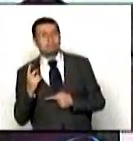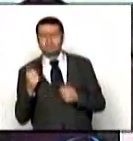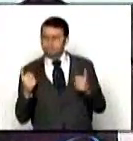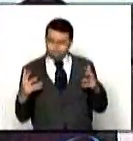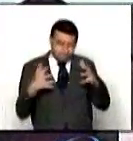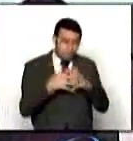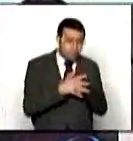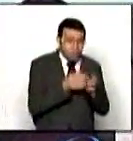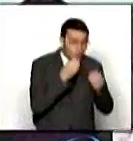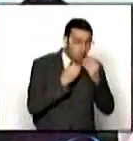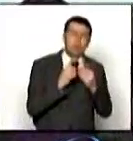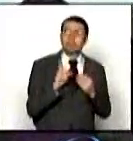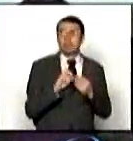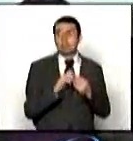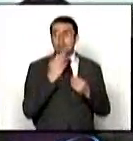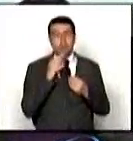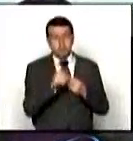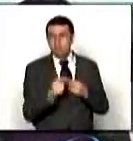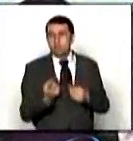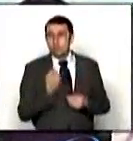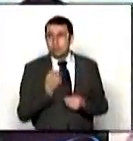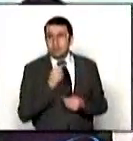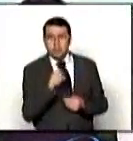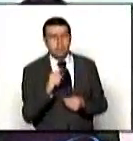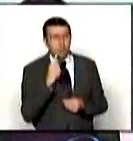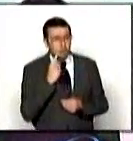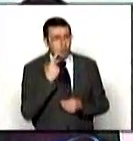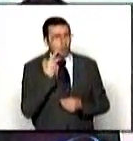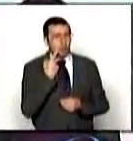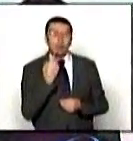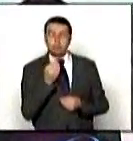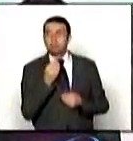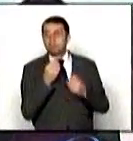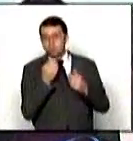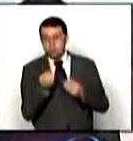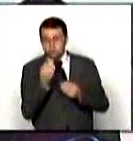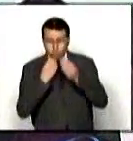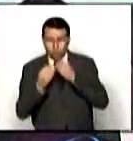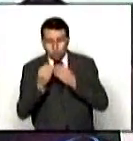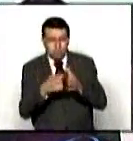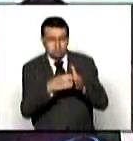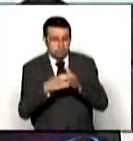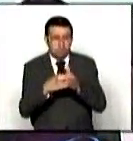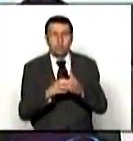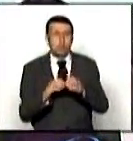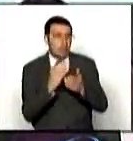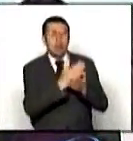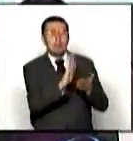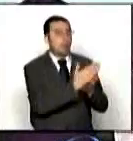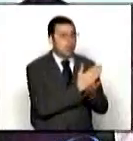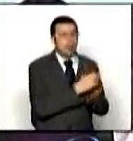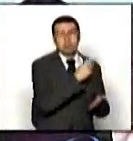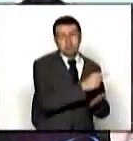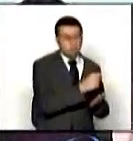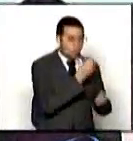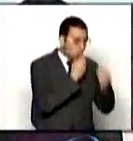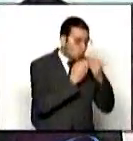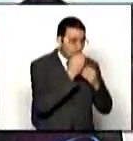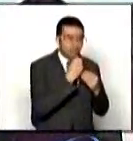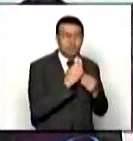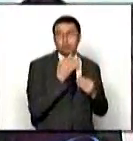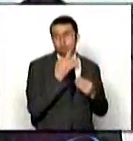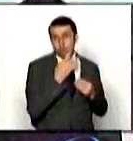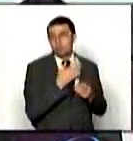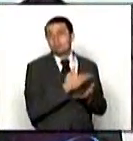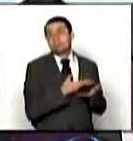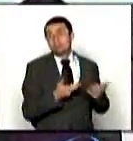estómago. Entonces, generalmente frutas dulces con dulces y frutas ácidas con ácidas. Esa es la recomendación, por ejemplo, cuando queremos, nos pensamos que somos buenos padres y